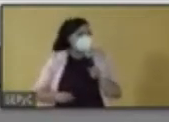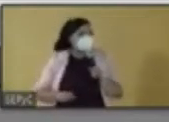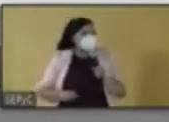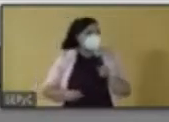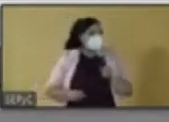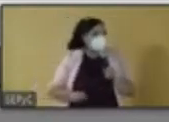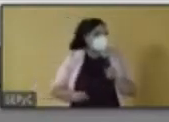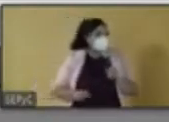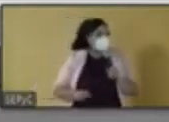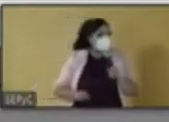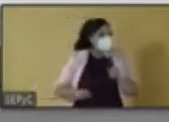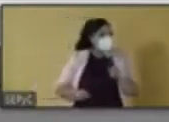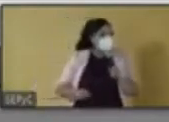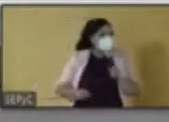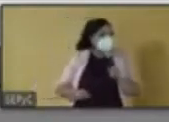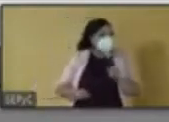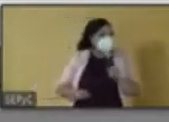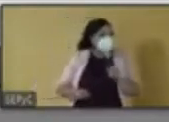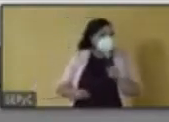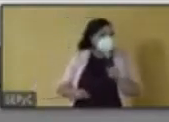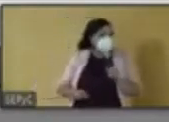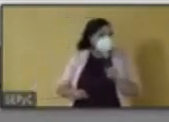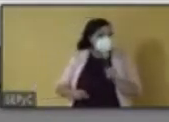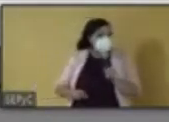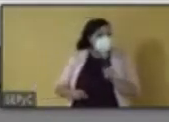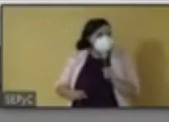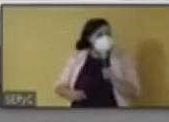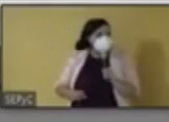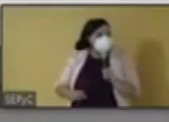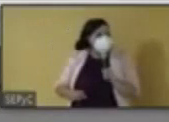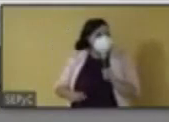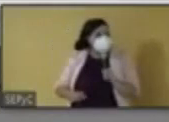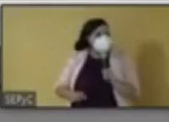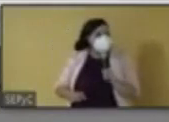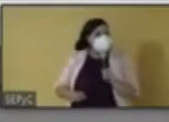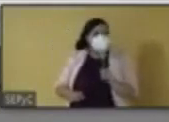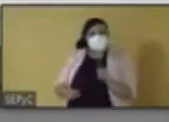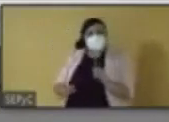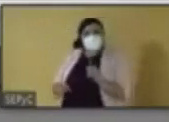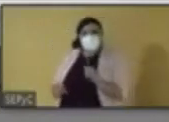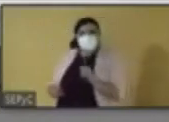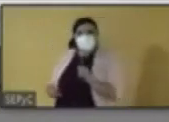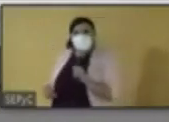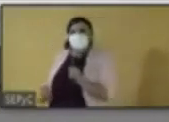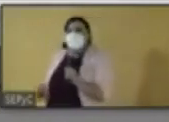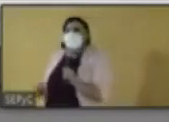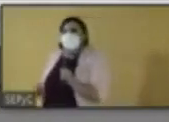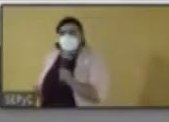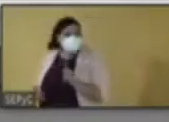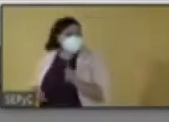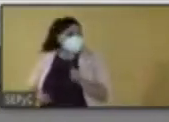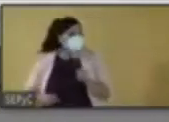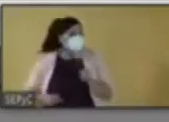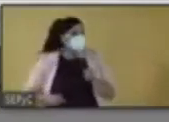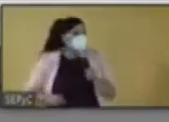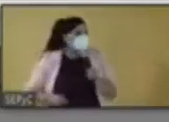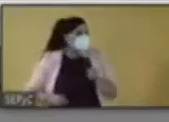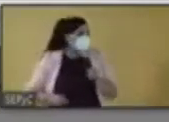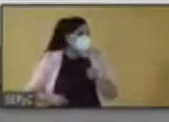requiere. Si yo desarrollé mi ejercicio o si tuve una experiencia laboral en el ámbito público o en el ámbito